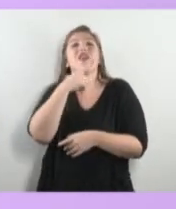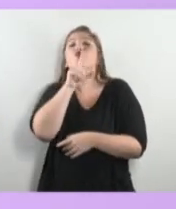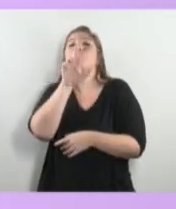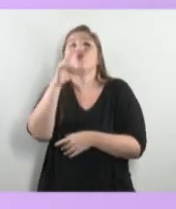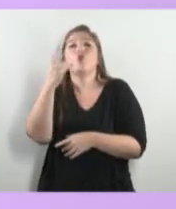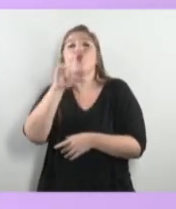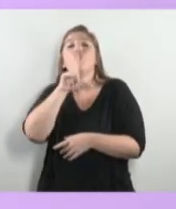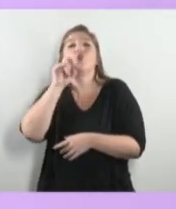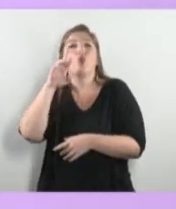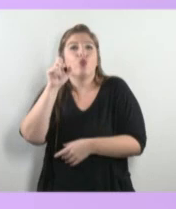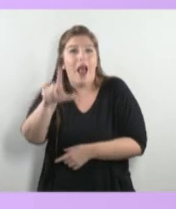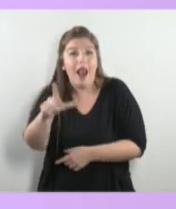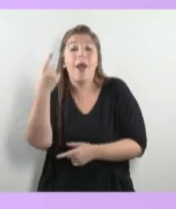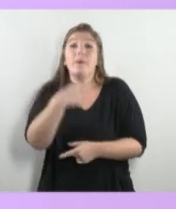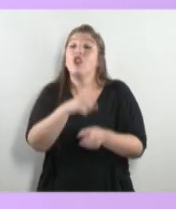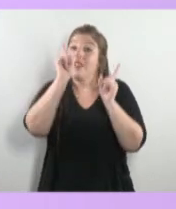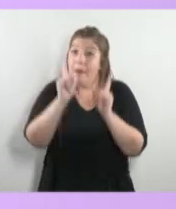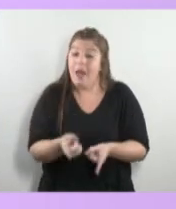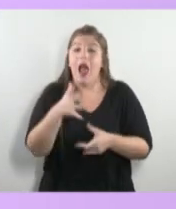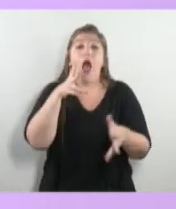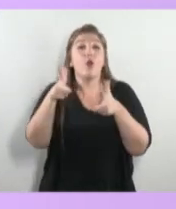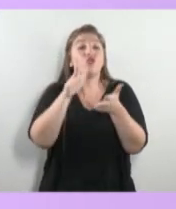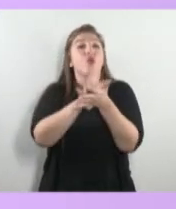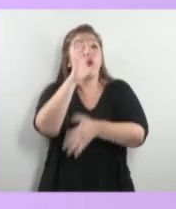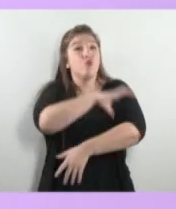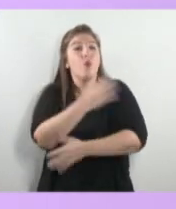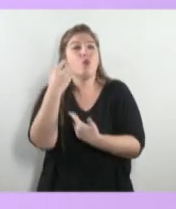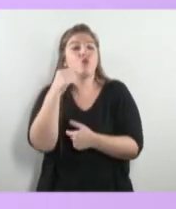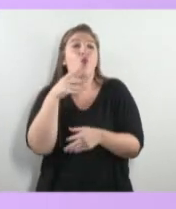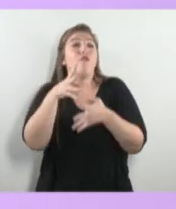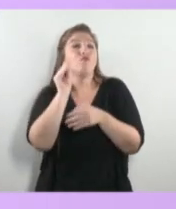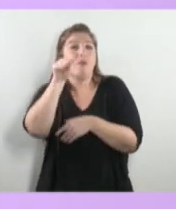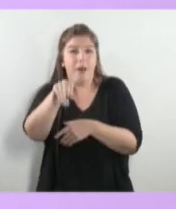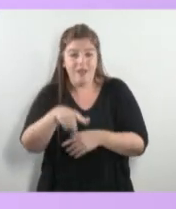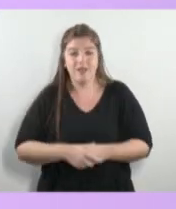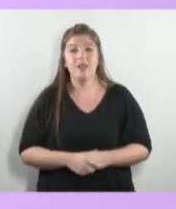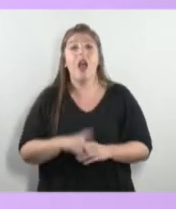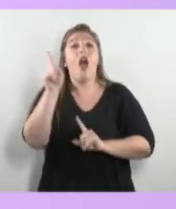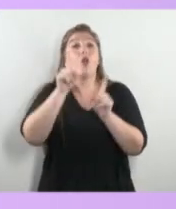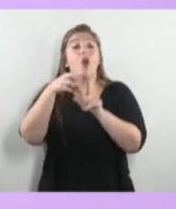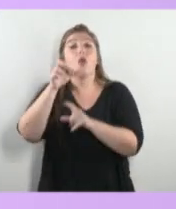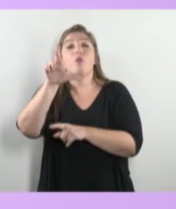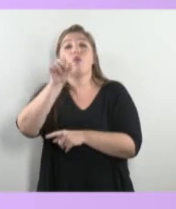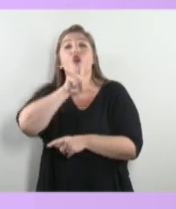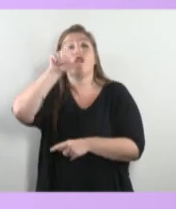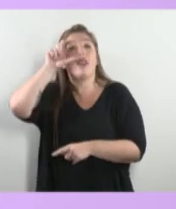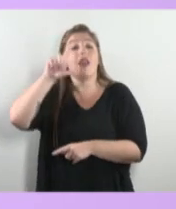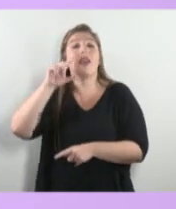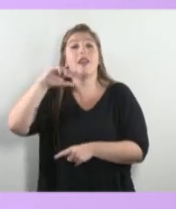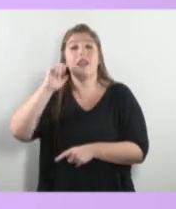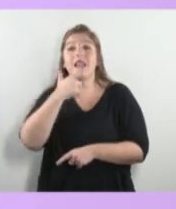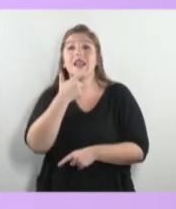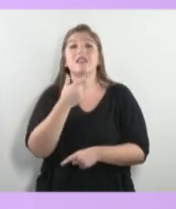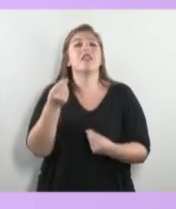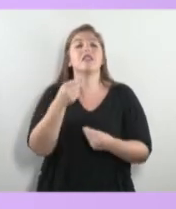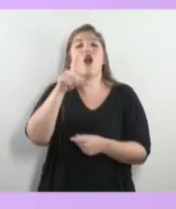estamos hablando de los músculos, podemos agregar otra función que cumplen algunas proteínas, que es la contráctil,